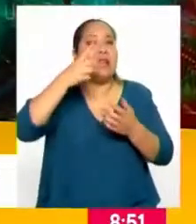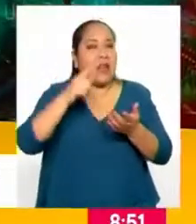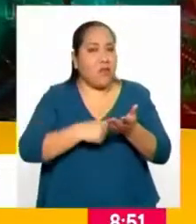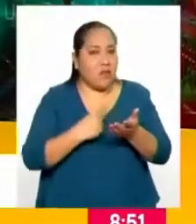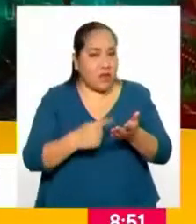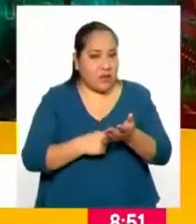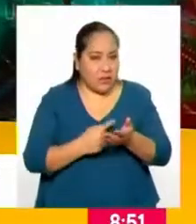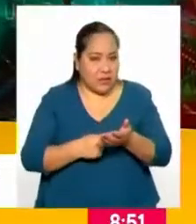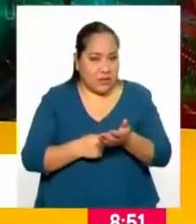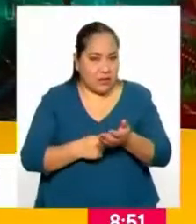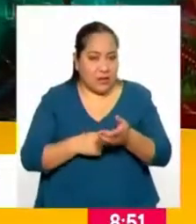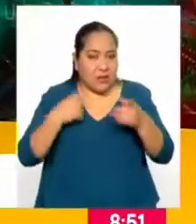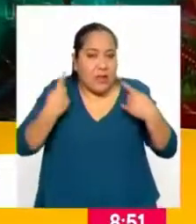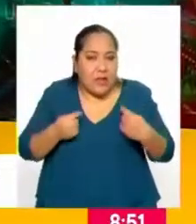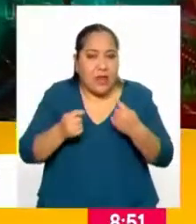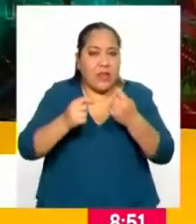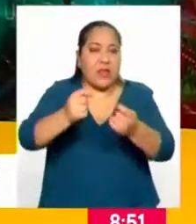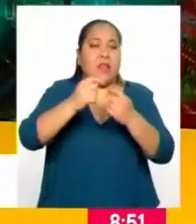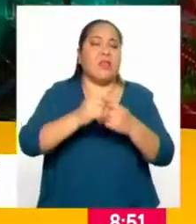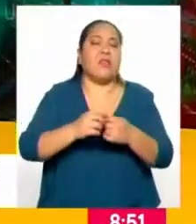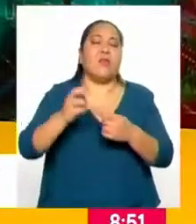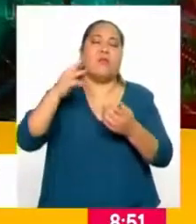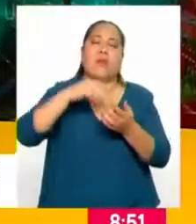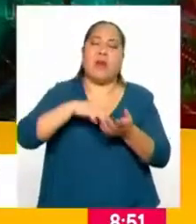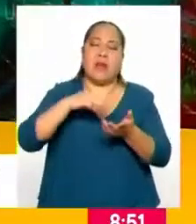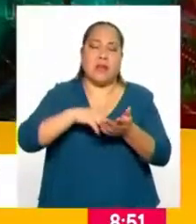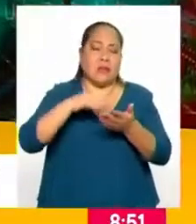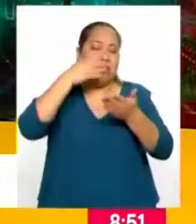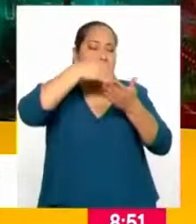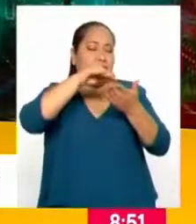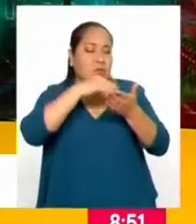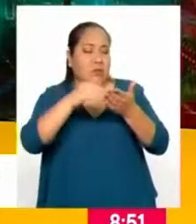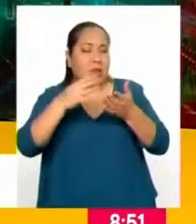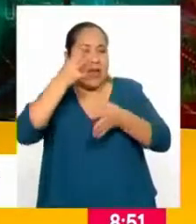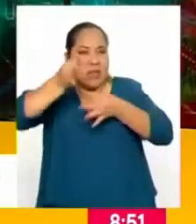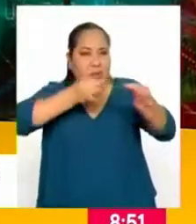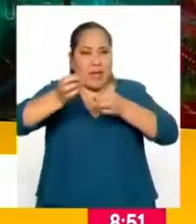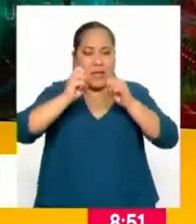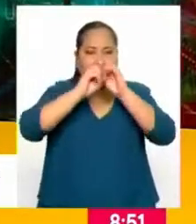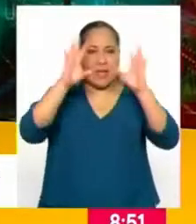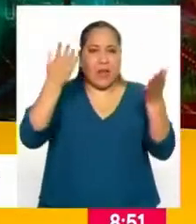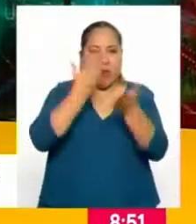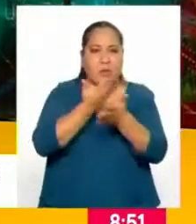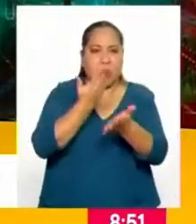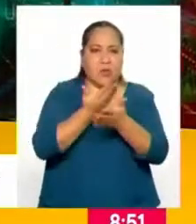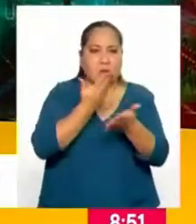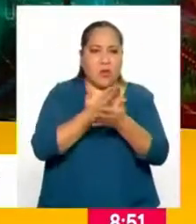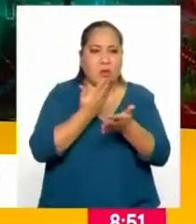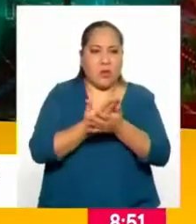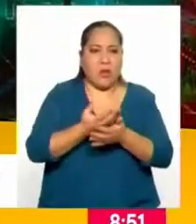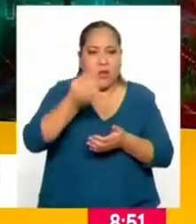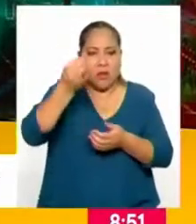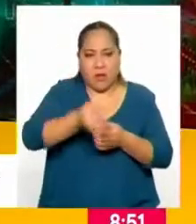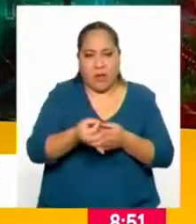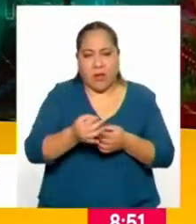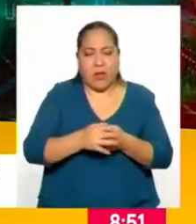donde pareciera que, más que tener los argumentos suficientes para sustentar y efectivamente